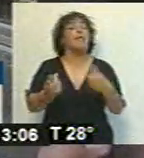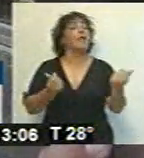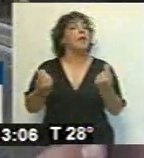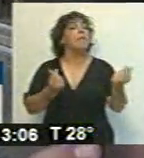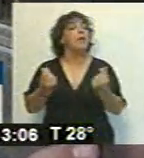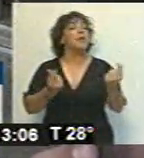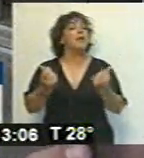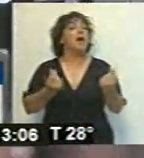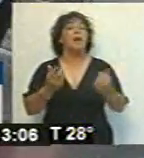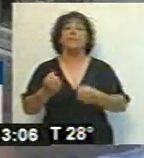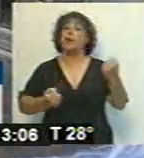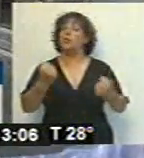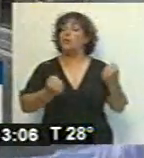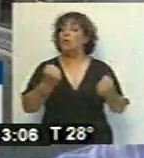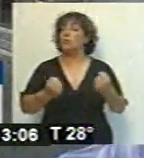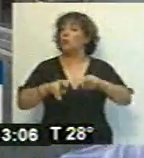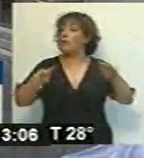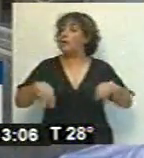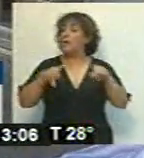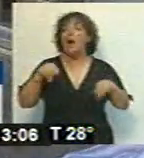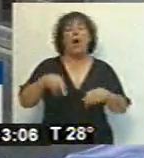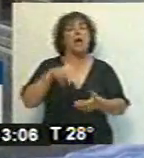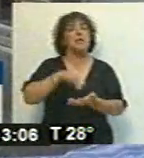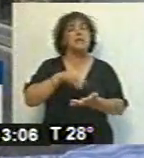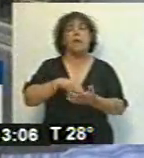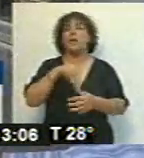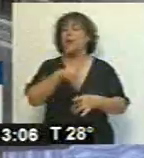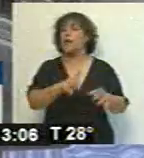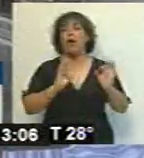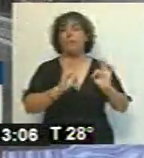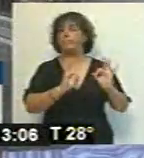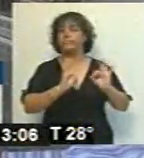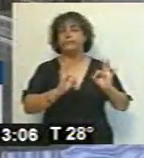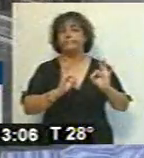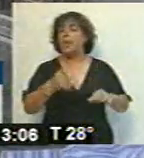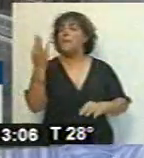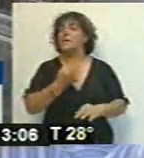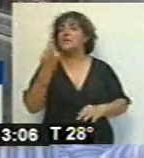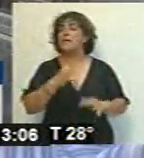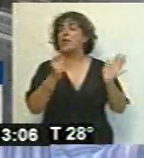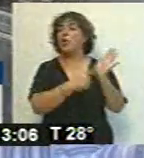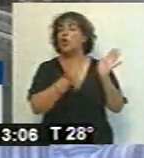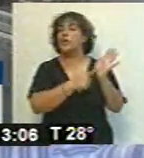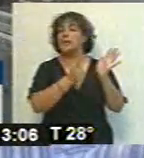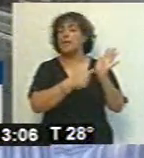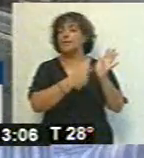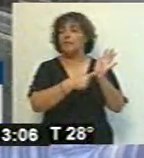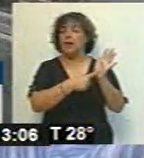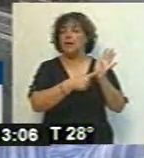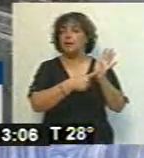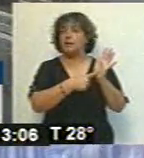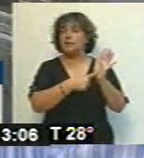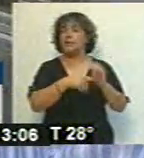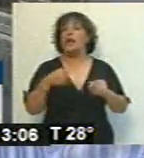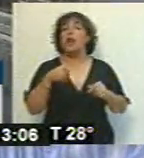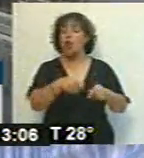el fondo de reparación de los autos también? En el caso de Salta, eso está estipulado específicamente en la ordenanza.